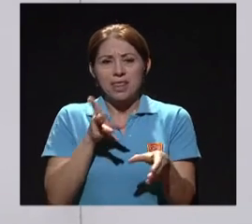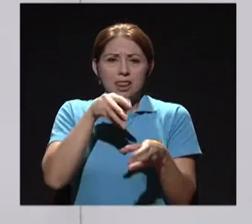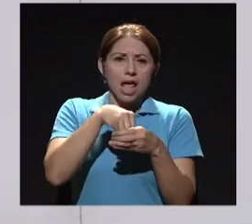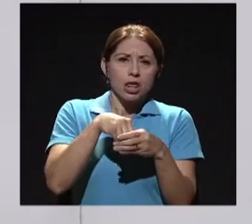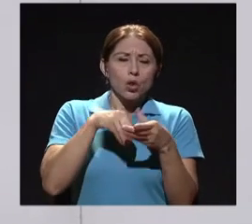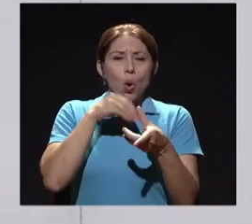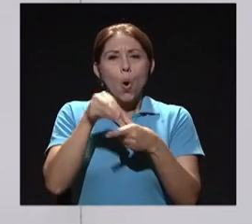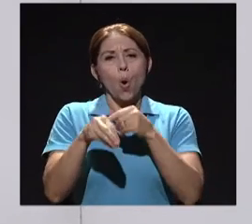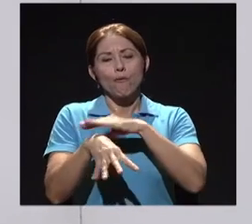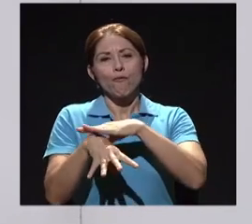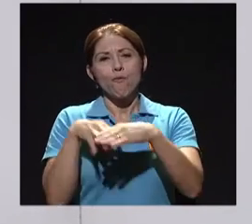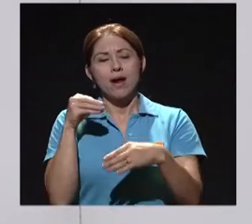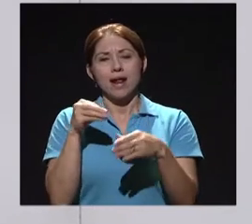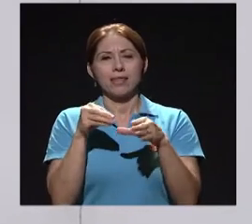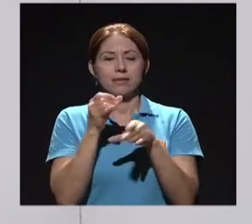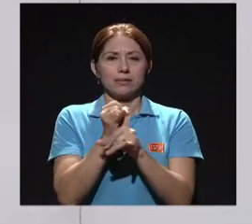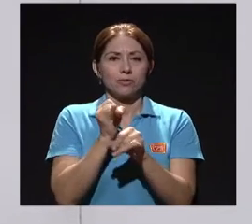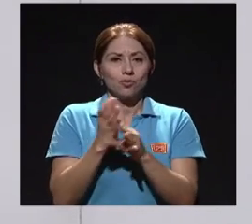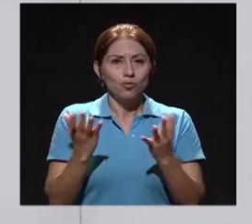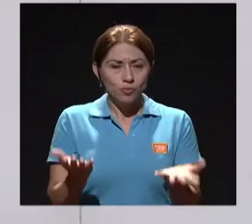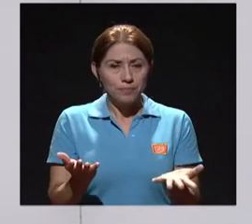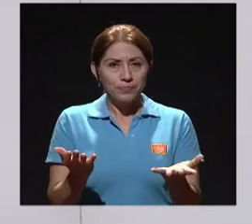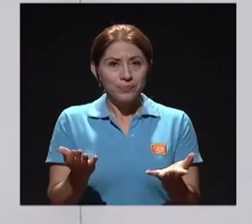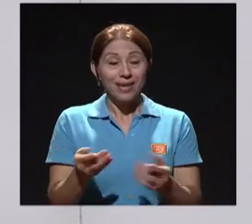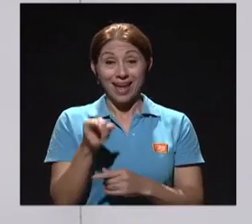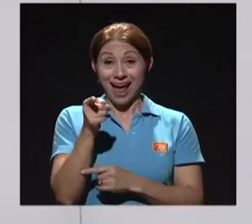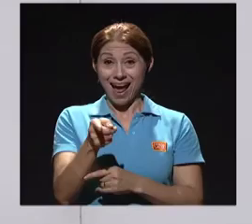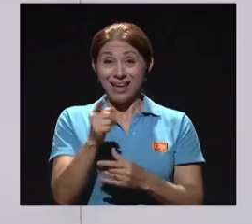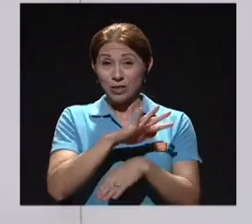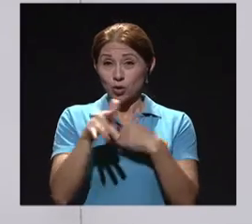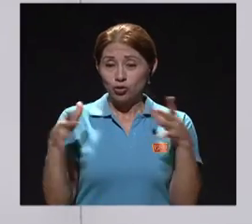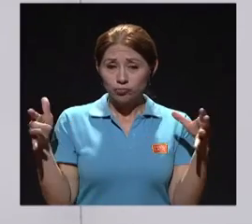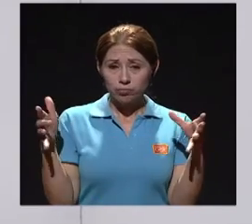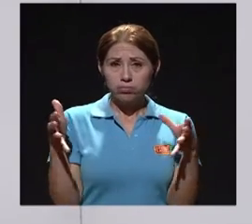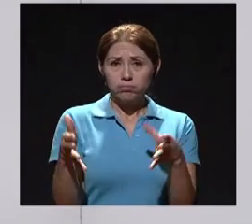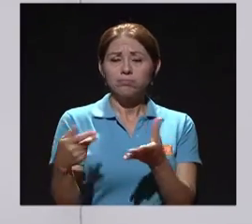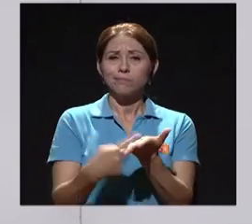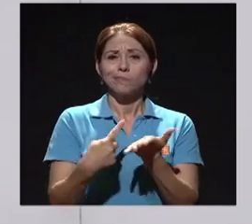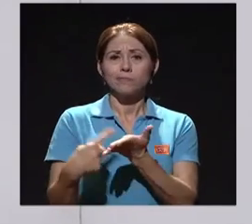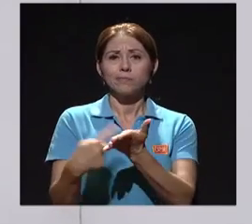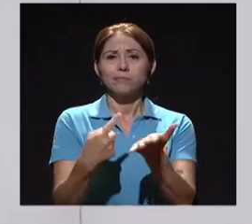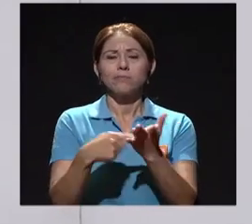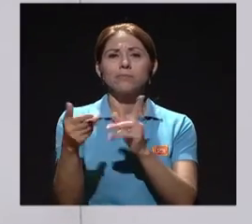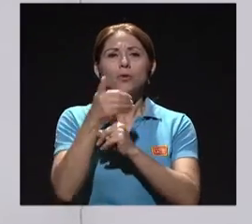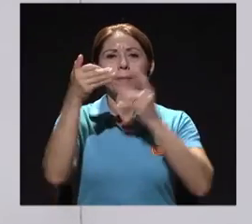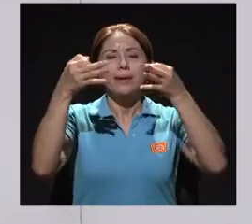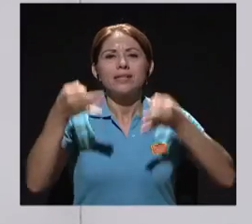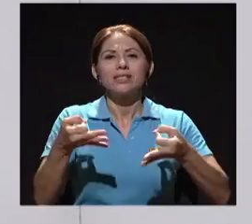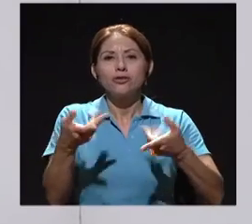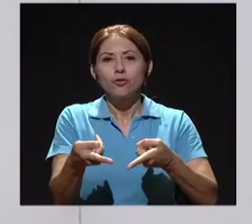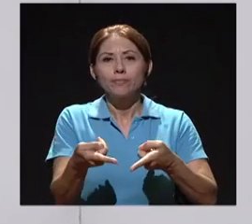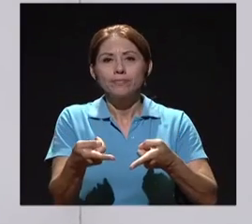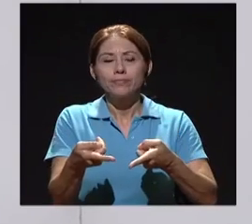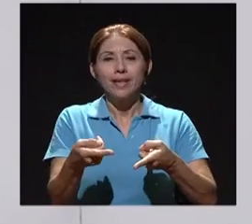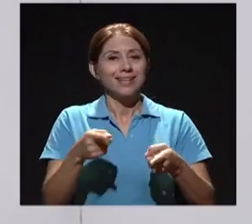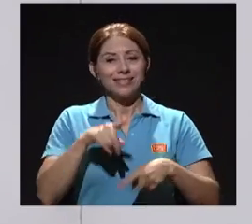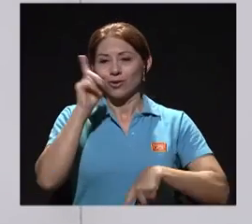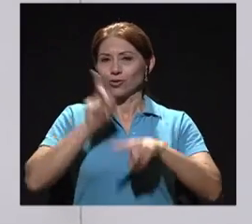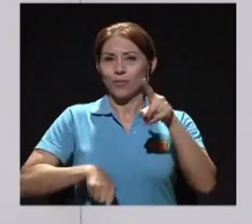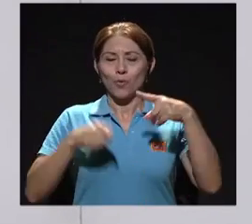en alguna organización y ahí es cuando se toma la decisión de que si no se pudo por la vía